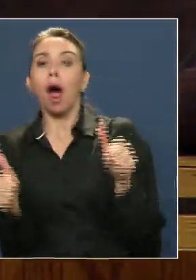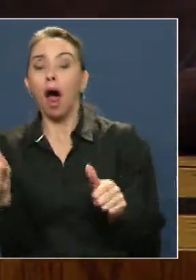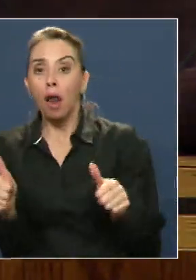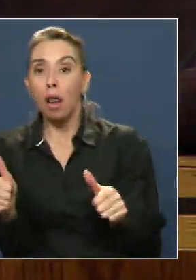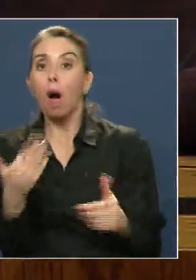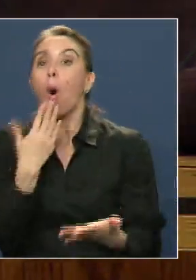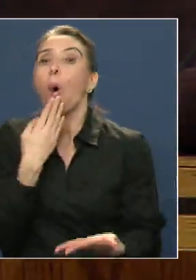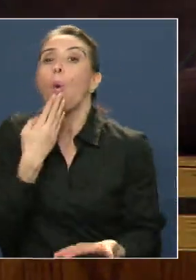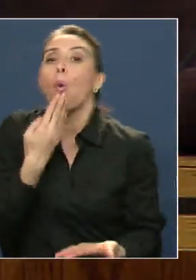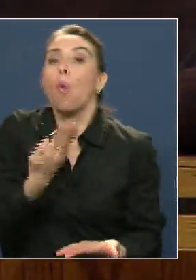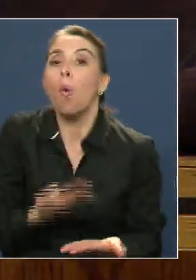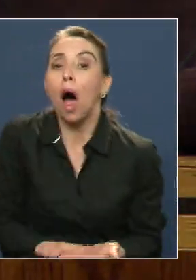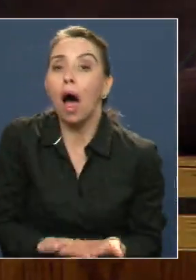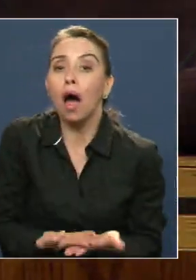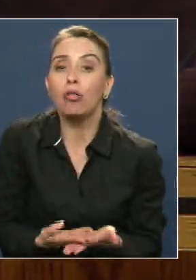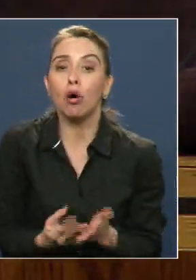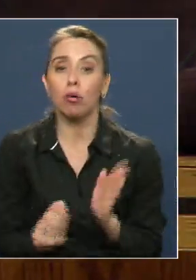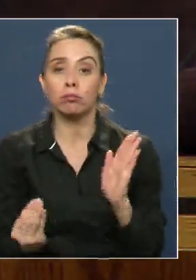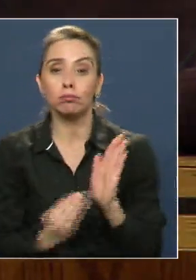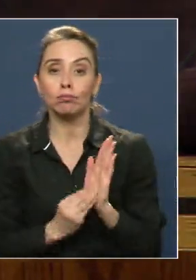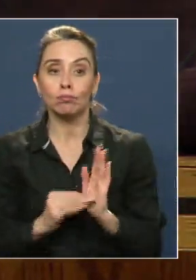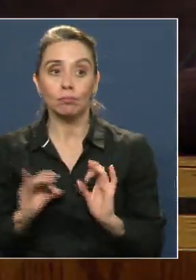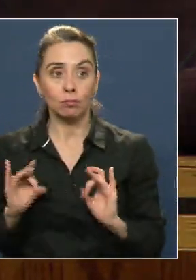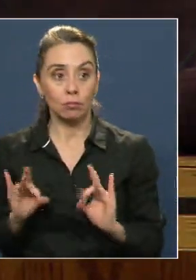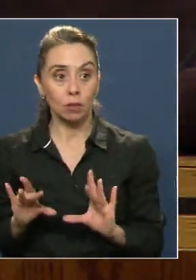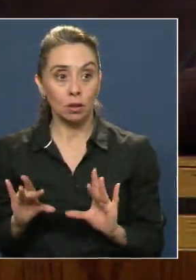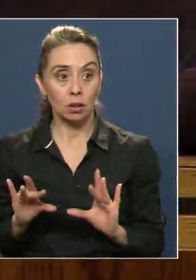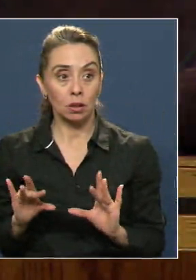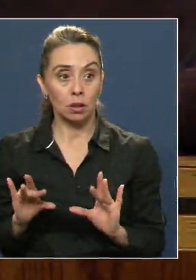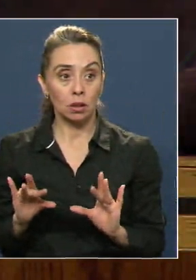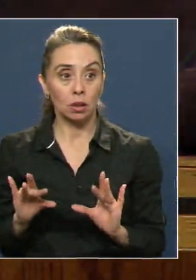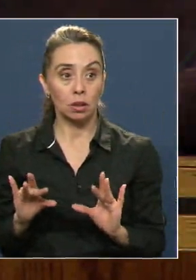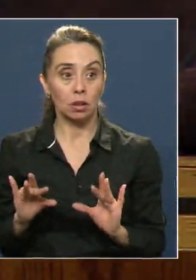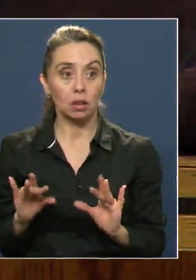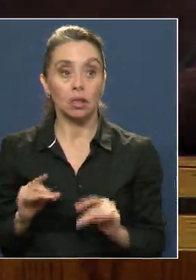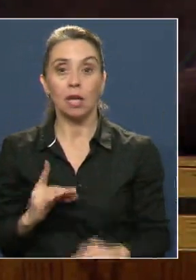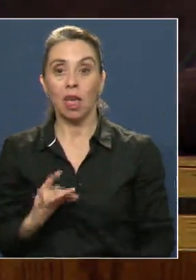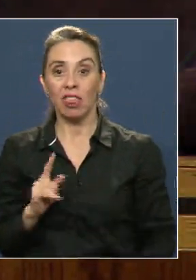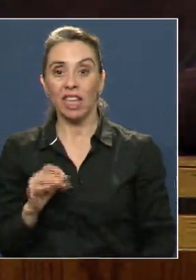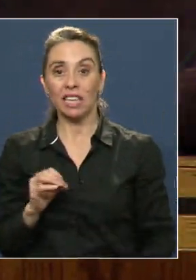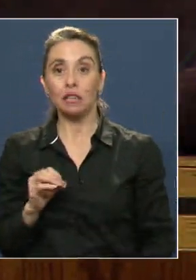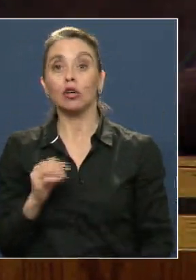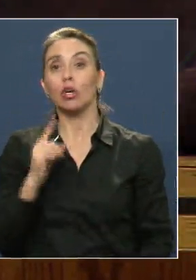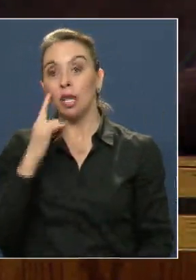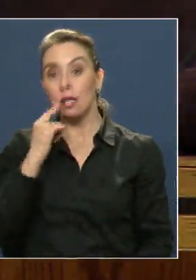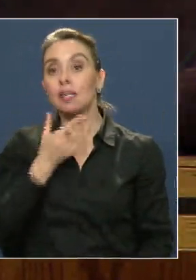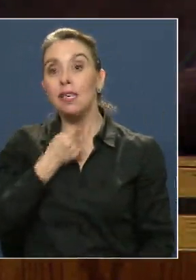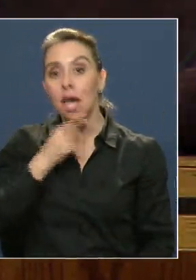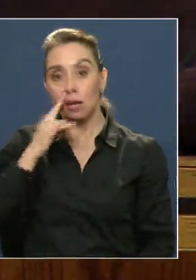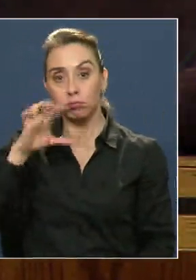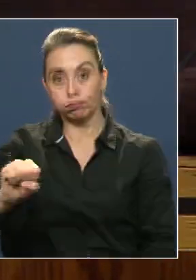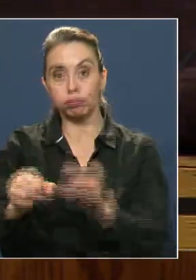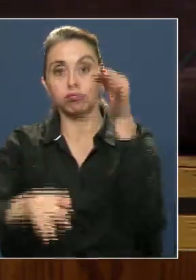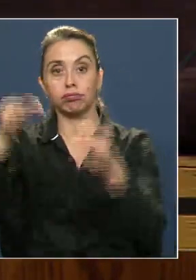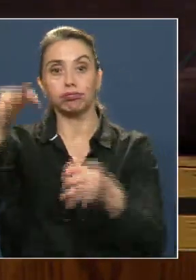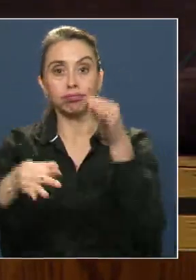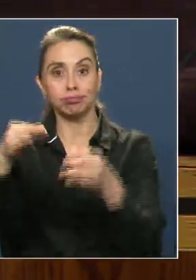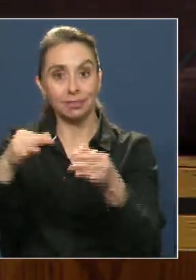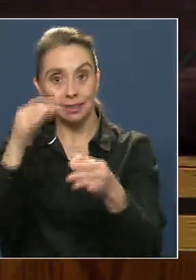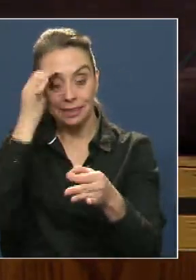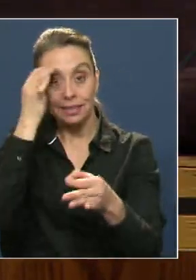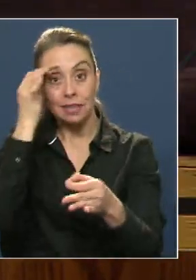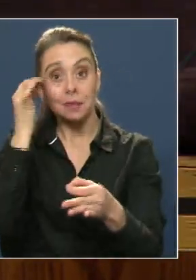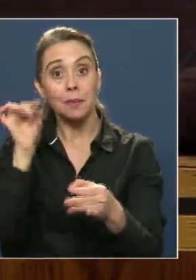¿Cuándo establecemos el delito que estamos persiguiendo? Y como